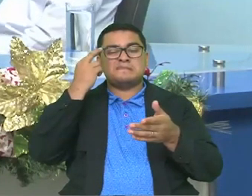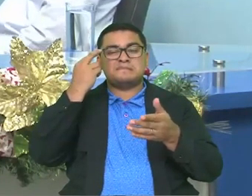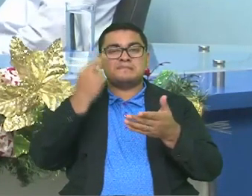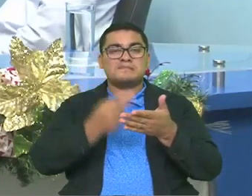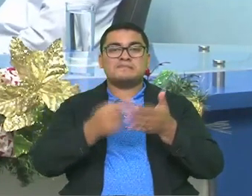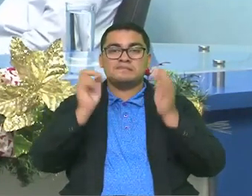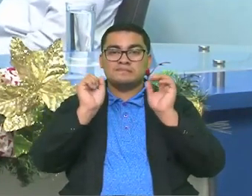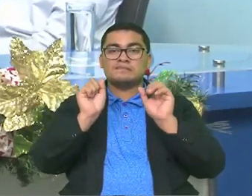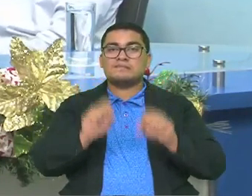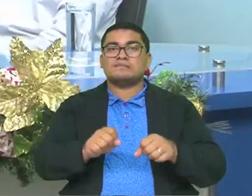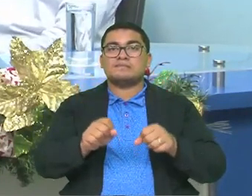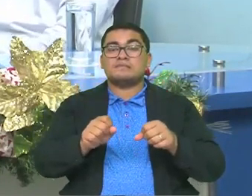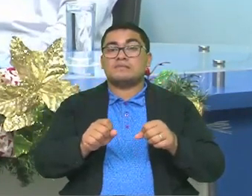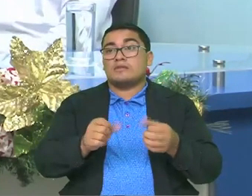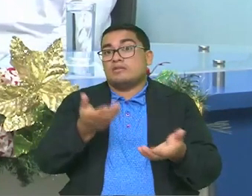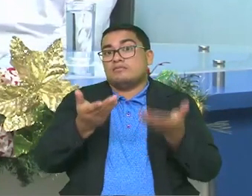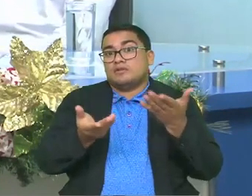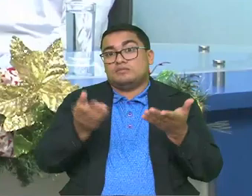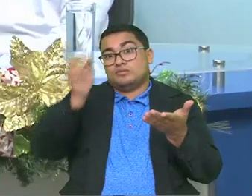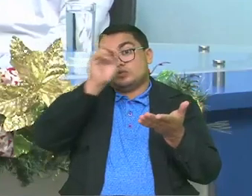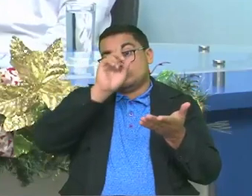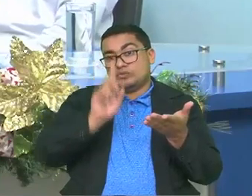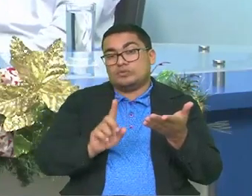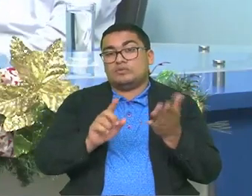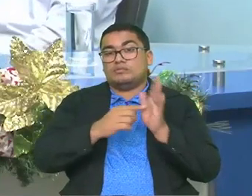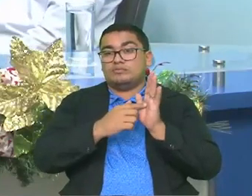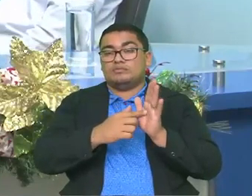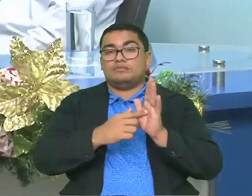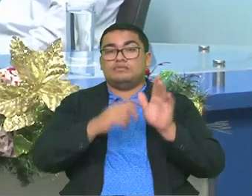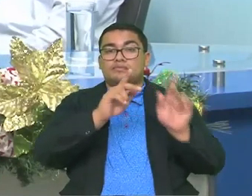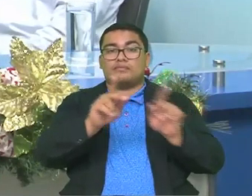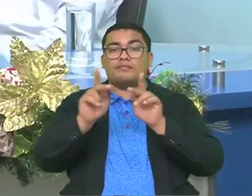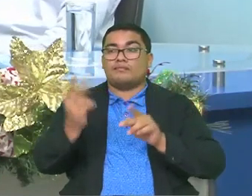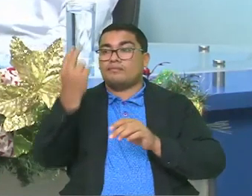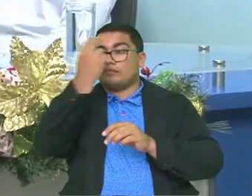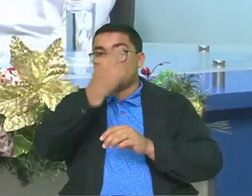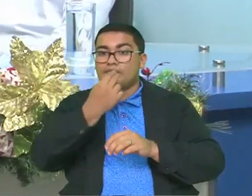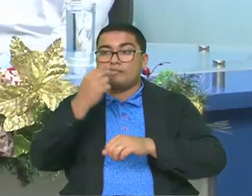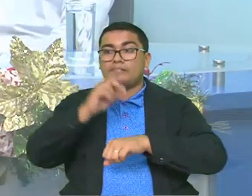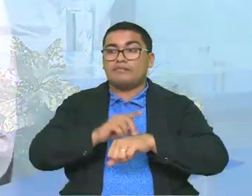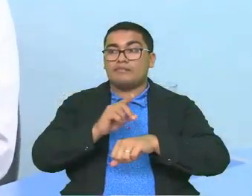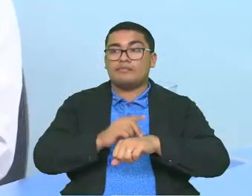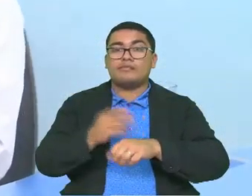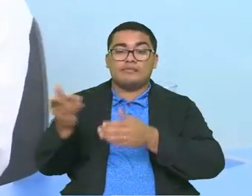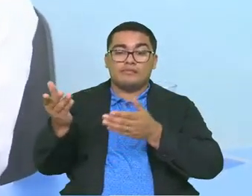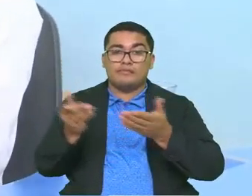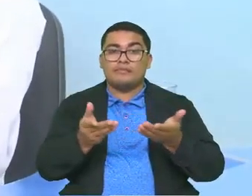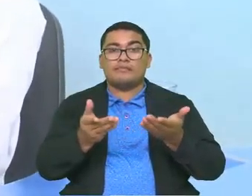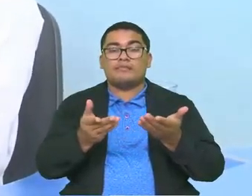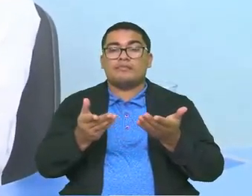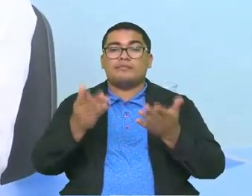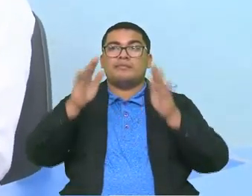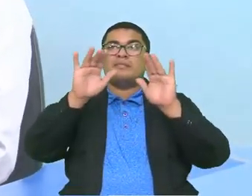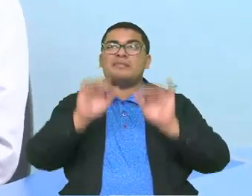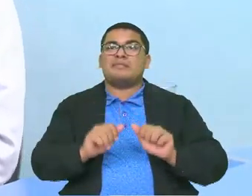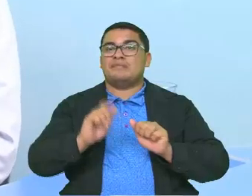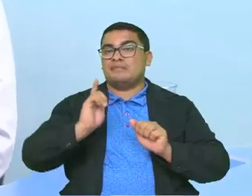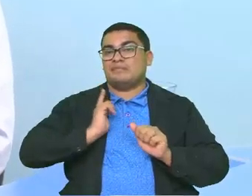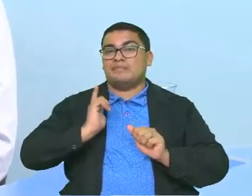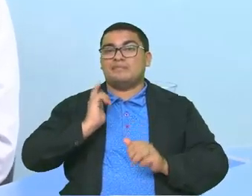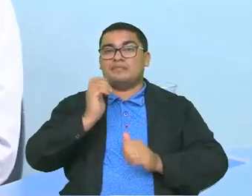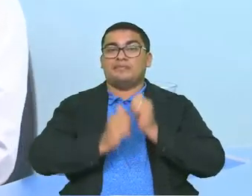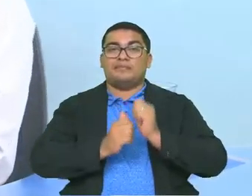el ojo. Cuando nosotros mencionamos, ¿verdad?, que las causas de esta patología, mencionamos algunas de ellas, pero también